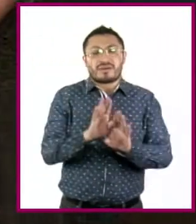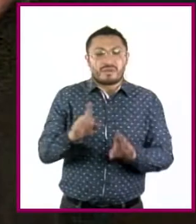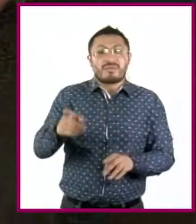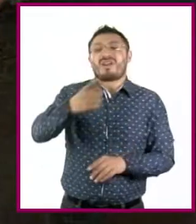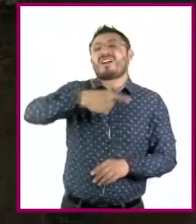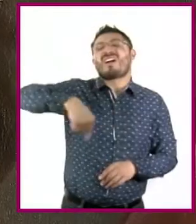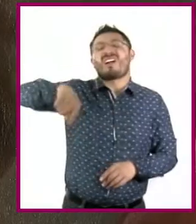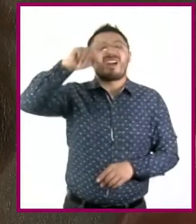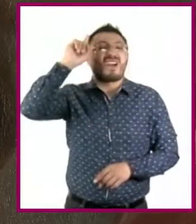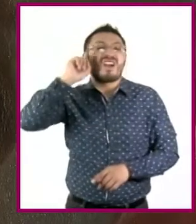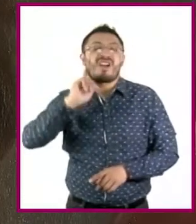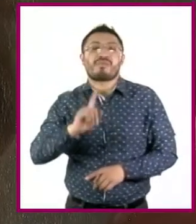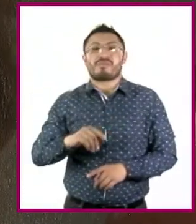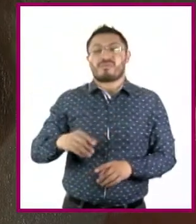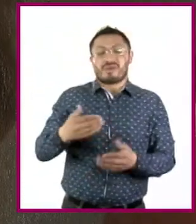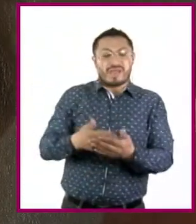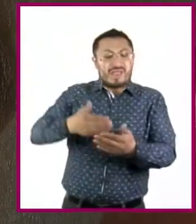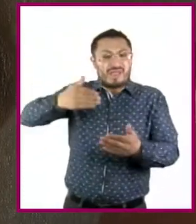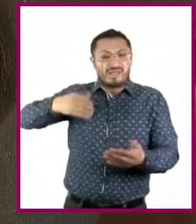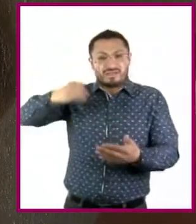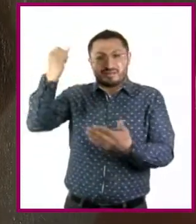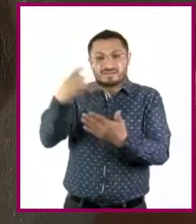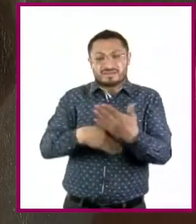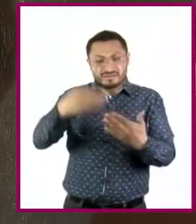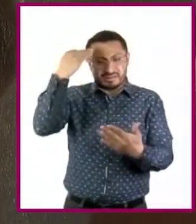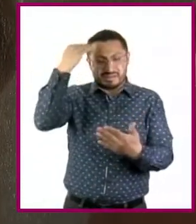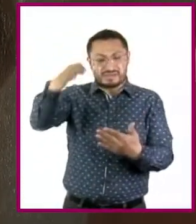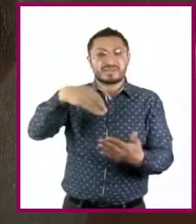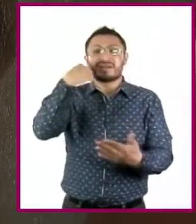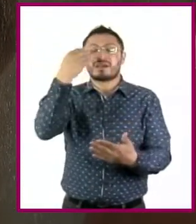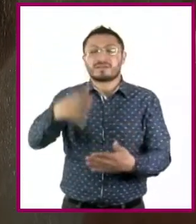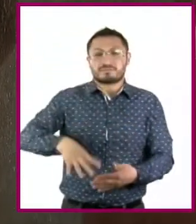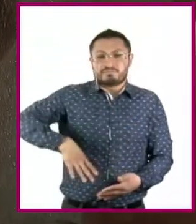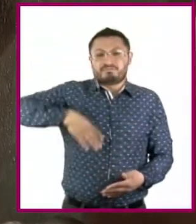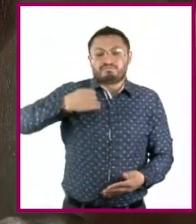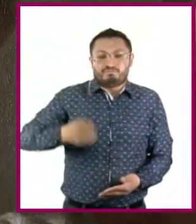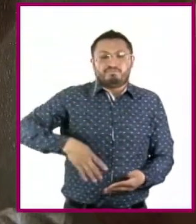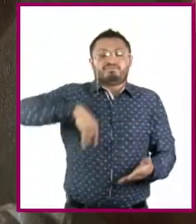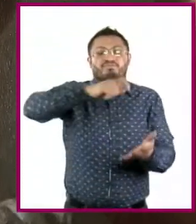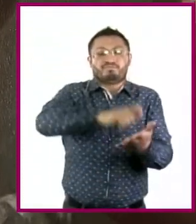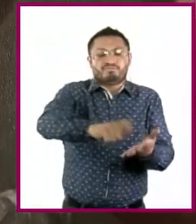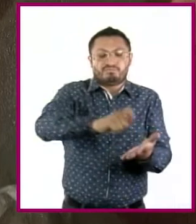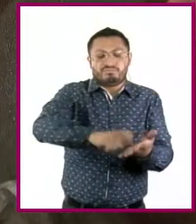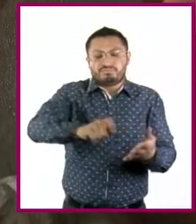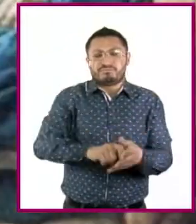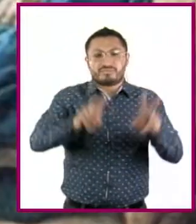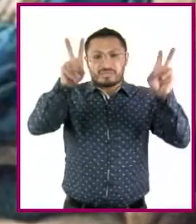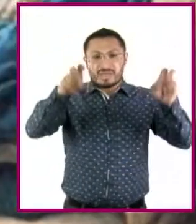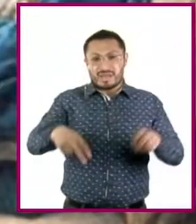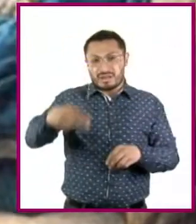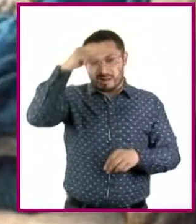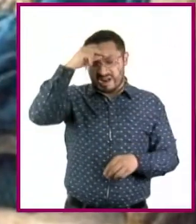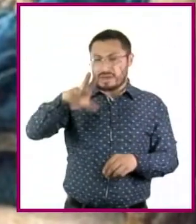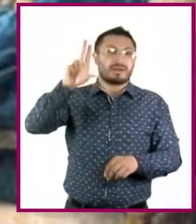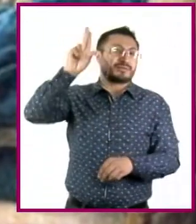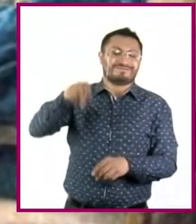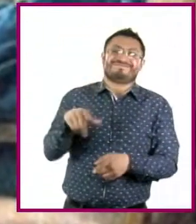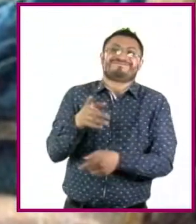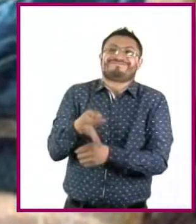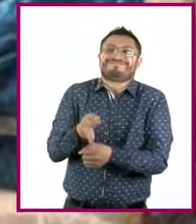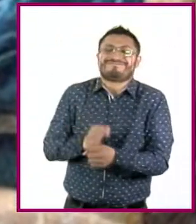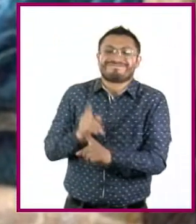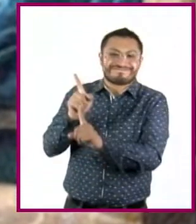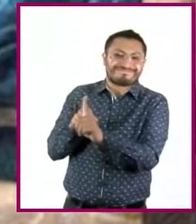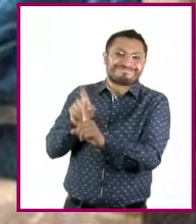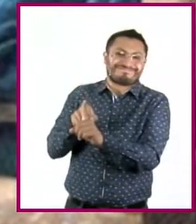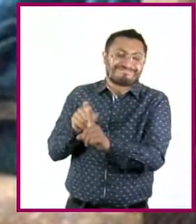algunas mujeres que durante la Ilustración se empeñaban por escribir sobre temas intelectuales. Afirmaban que las